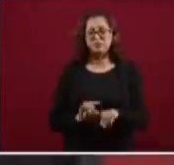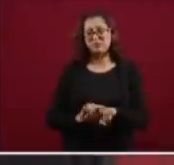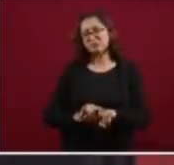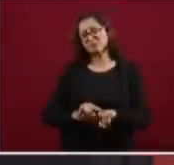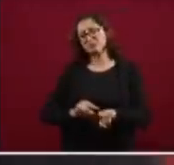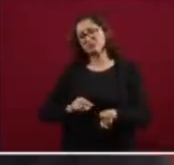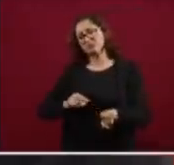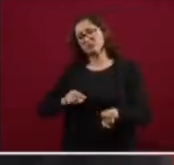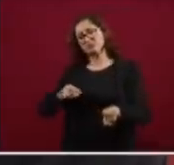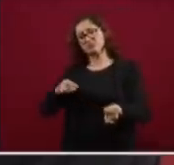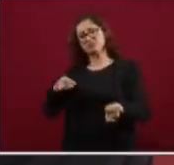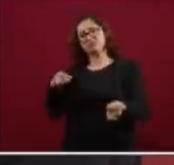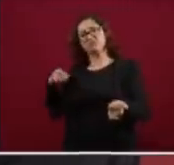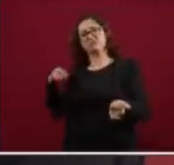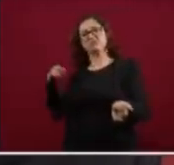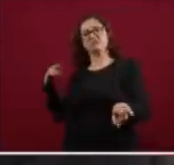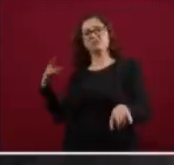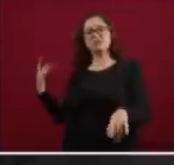qué